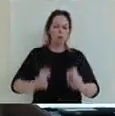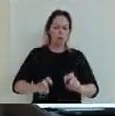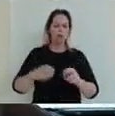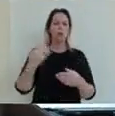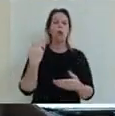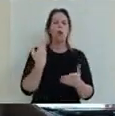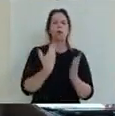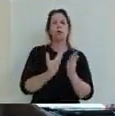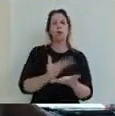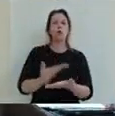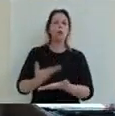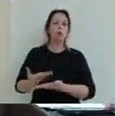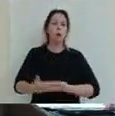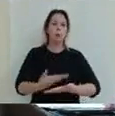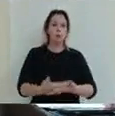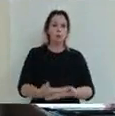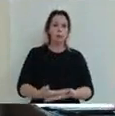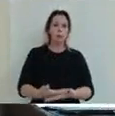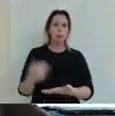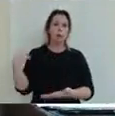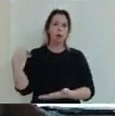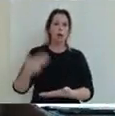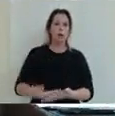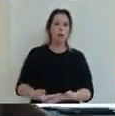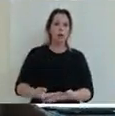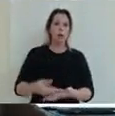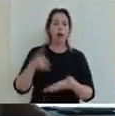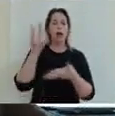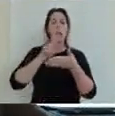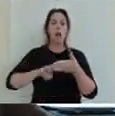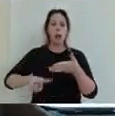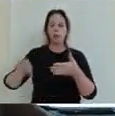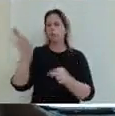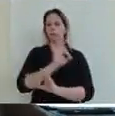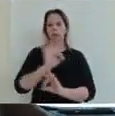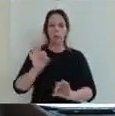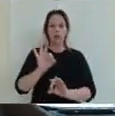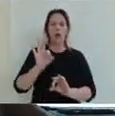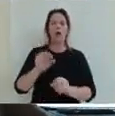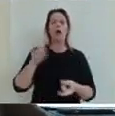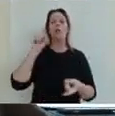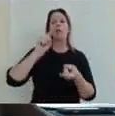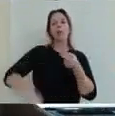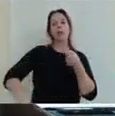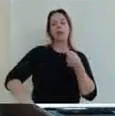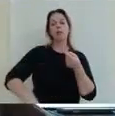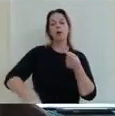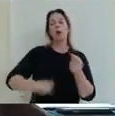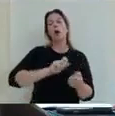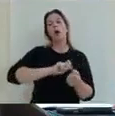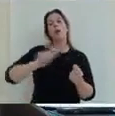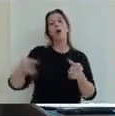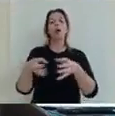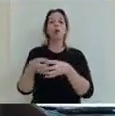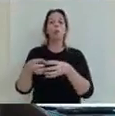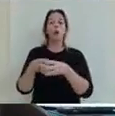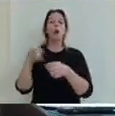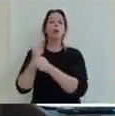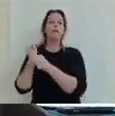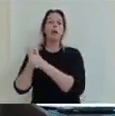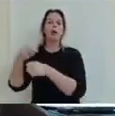a solicitar que no se den lecturas específicamente a las notas y que sí se pase directamente a las comisiones donde van a ser trabajadas. Así